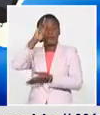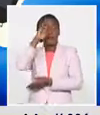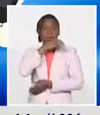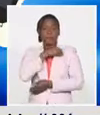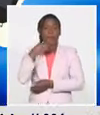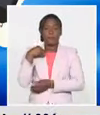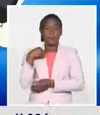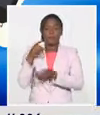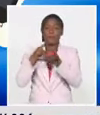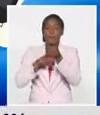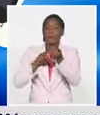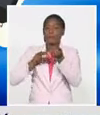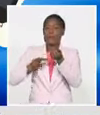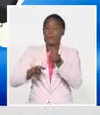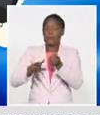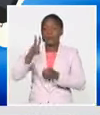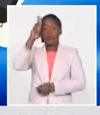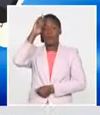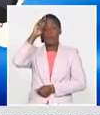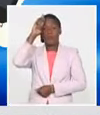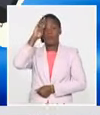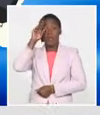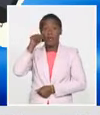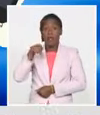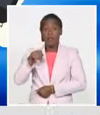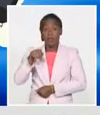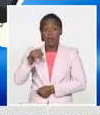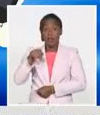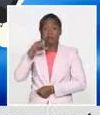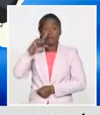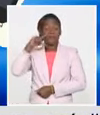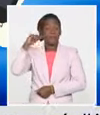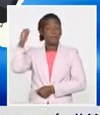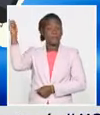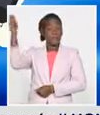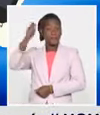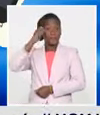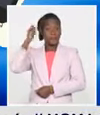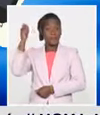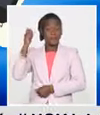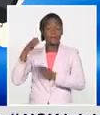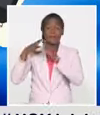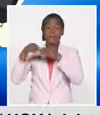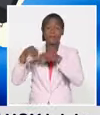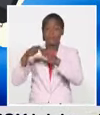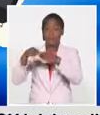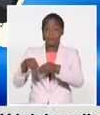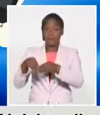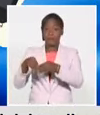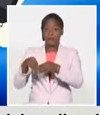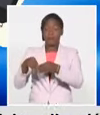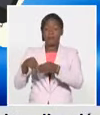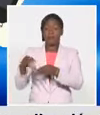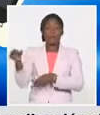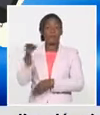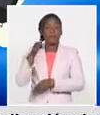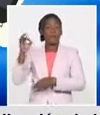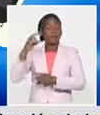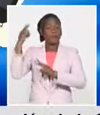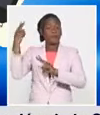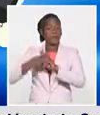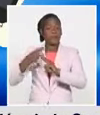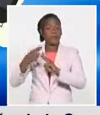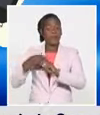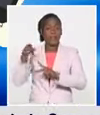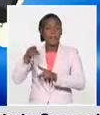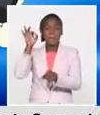Provincial Carlos Manuel de Céspedes de Bayamo, Granma. Aquí comenzó muy temprano la segunda